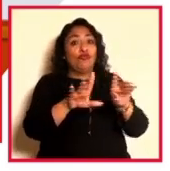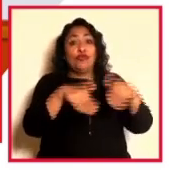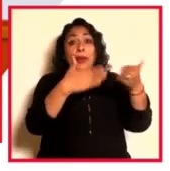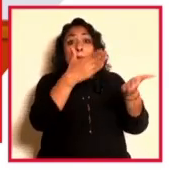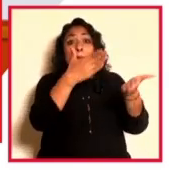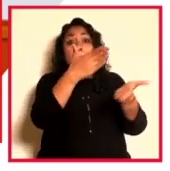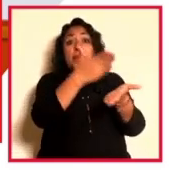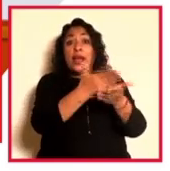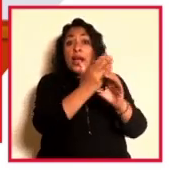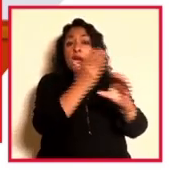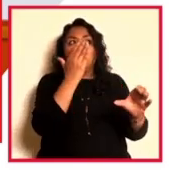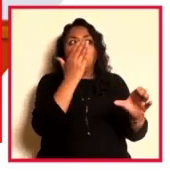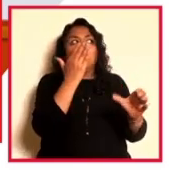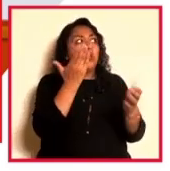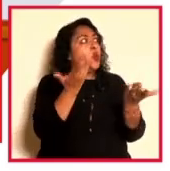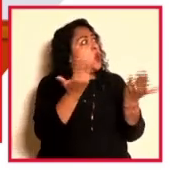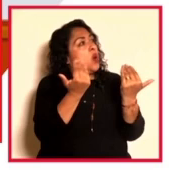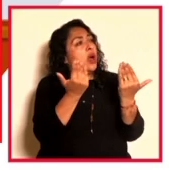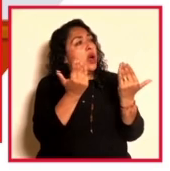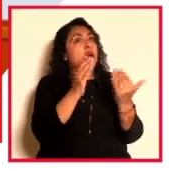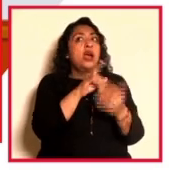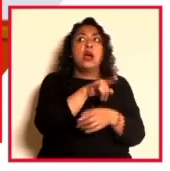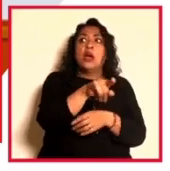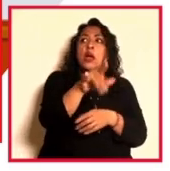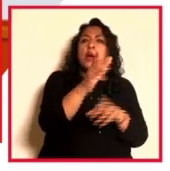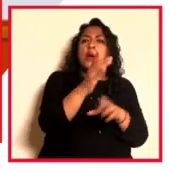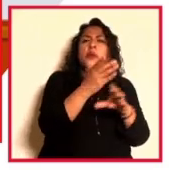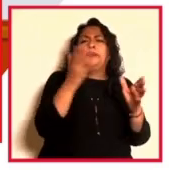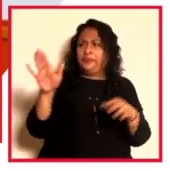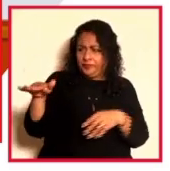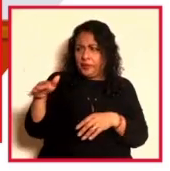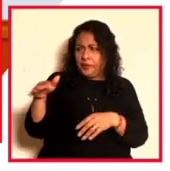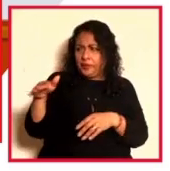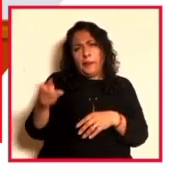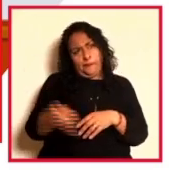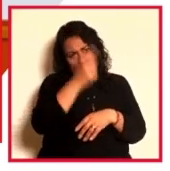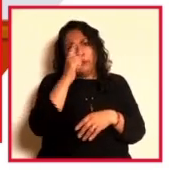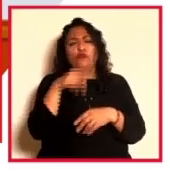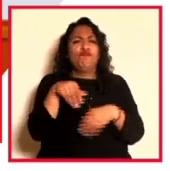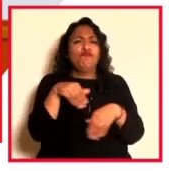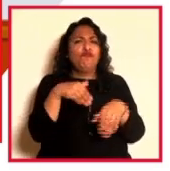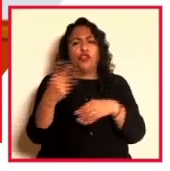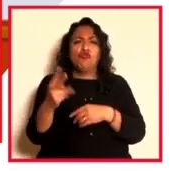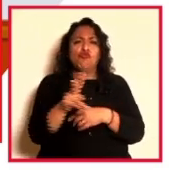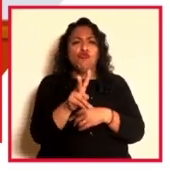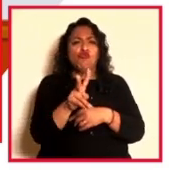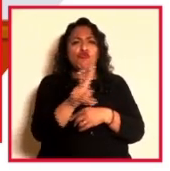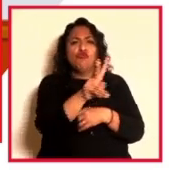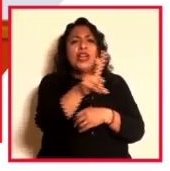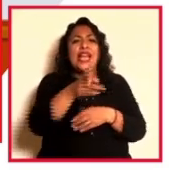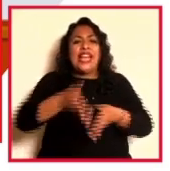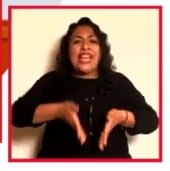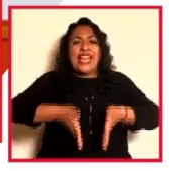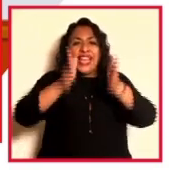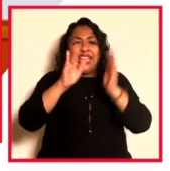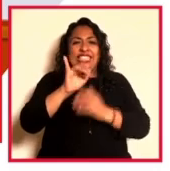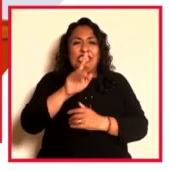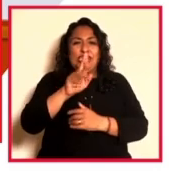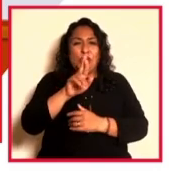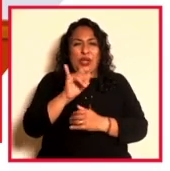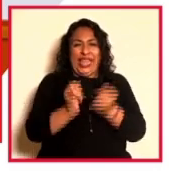el aut autobús y me dice Bueno por qué no avanzamos un poco más empezamos a caminar por insurgentes con el ánimo de